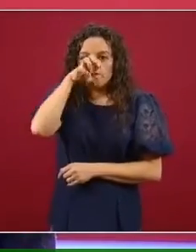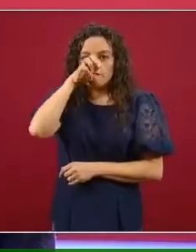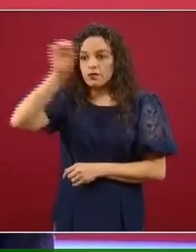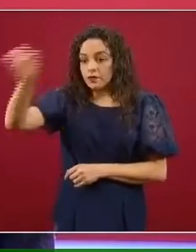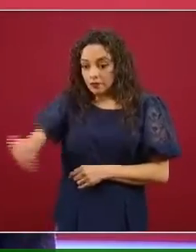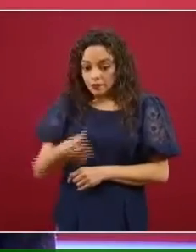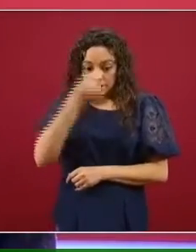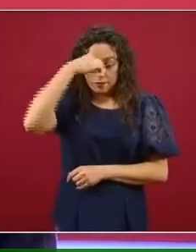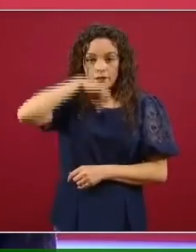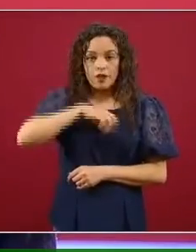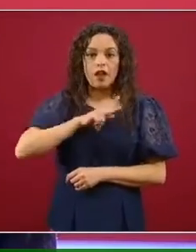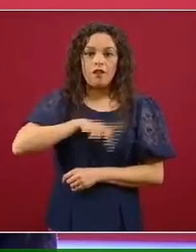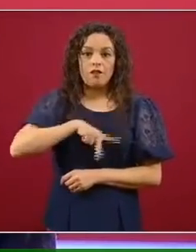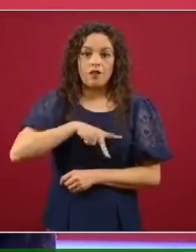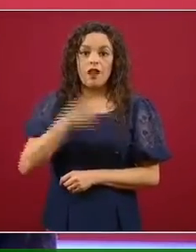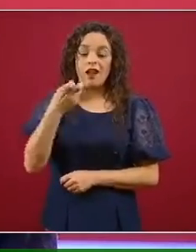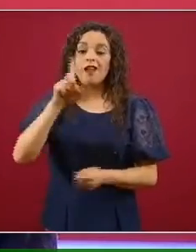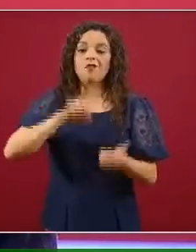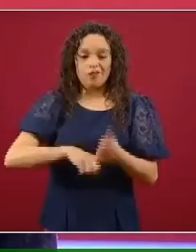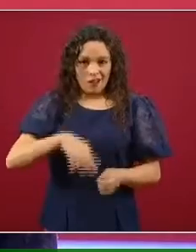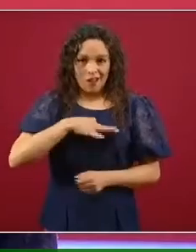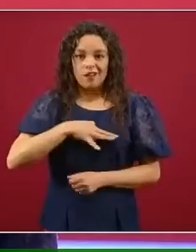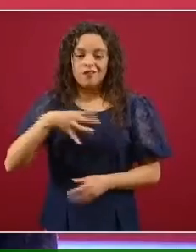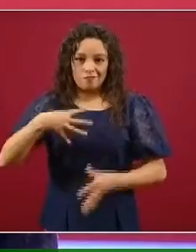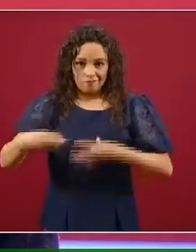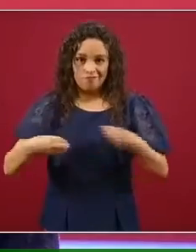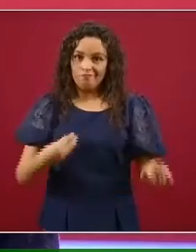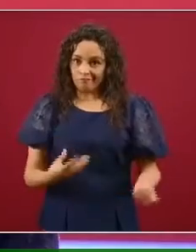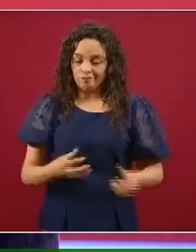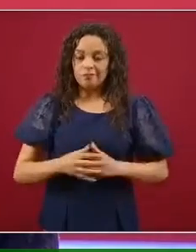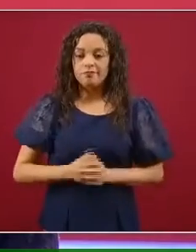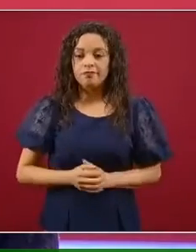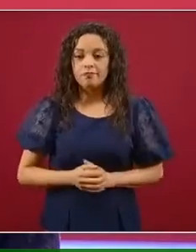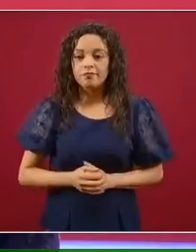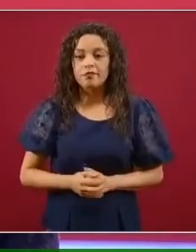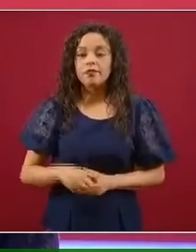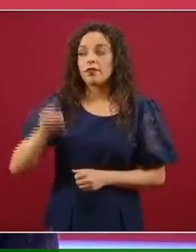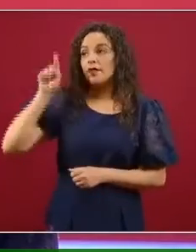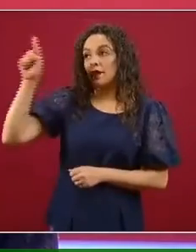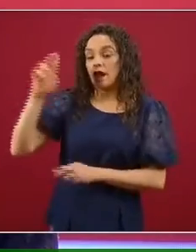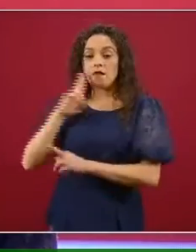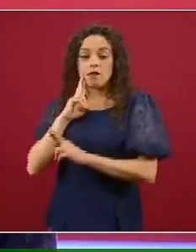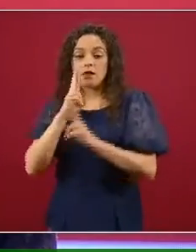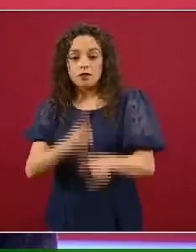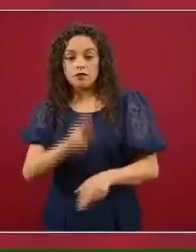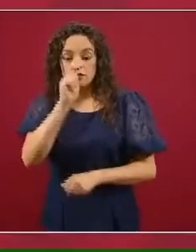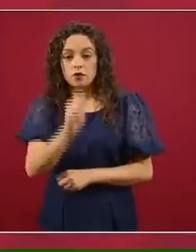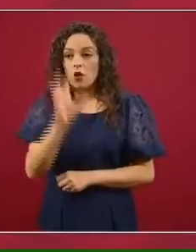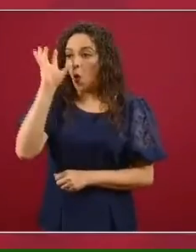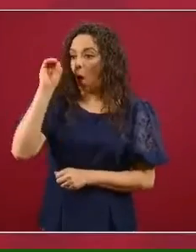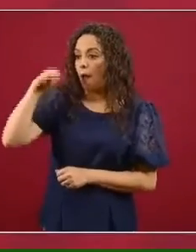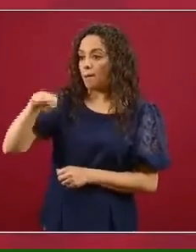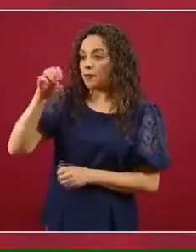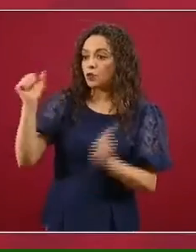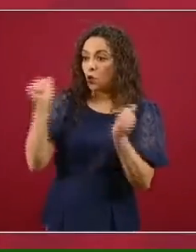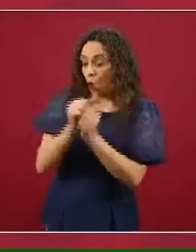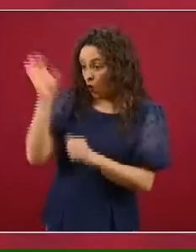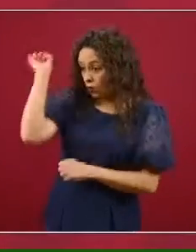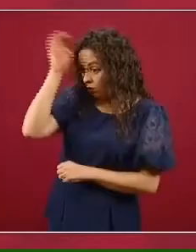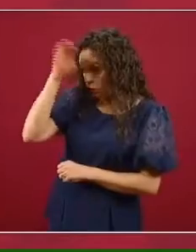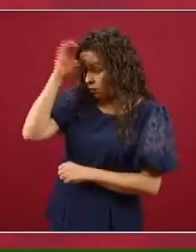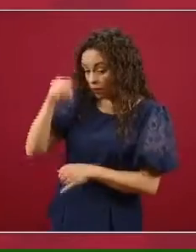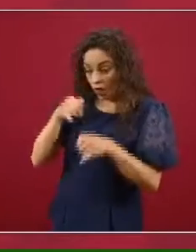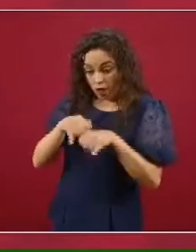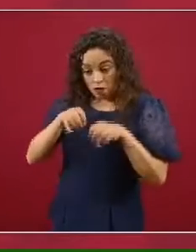mecanismo de infección. En la respuesta de la Organización Mundial de la Salud, hace un resumen de la evidencia científica disponible y